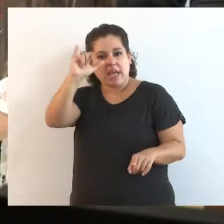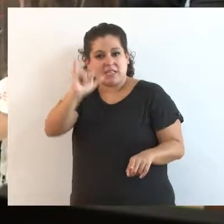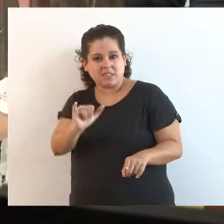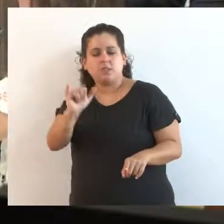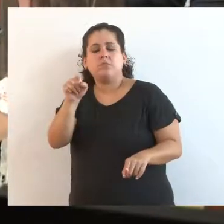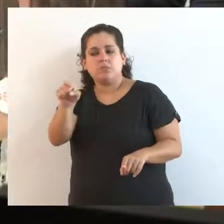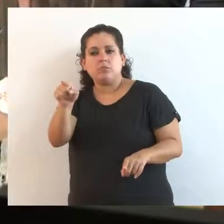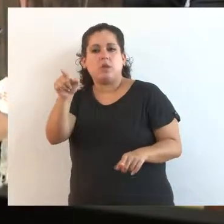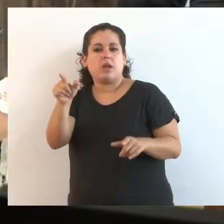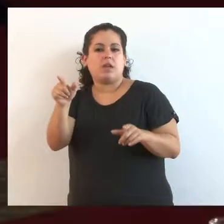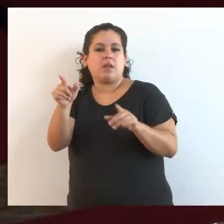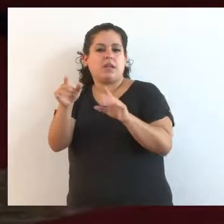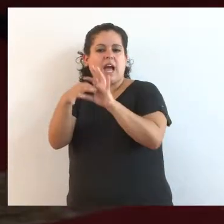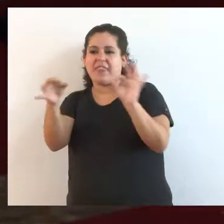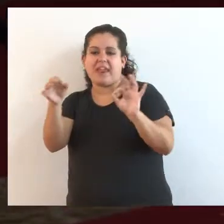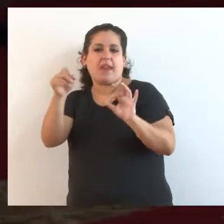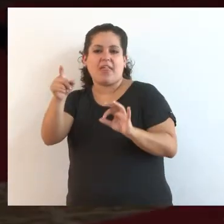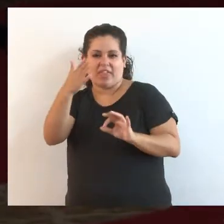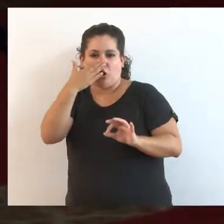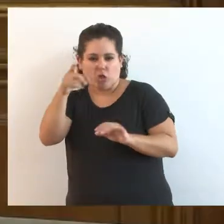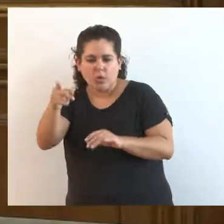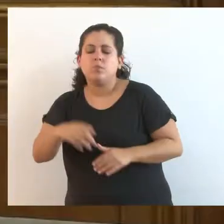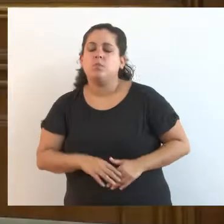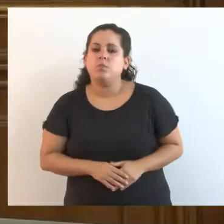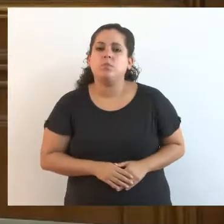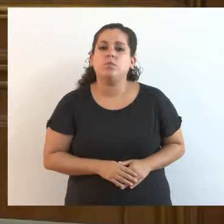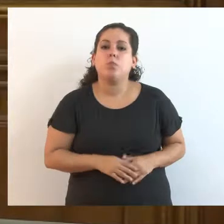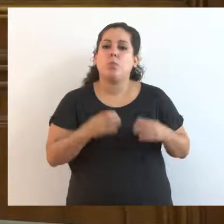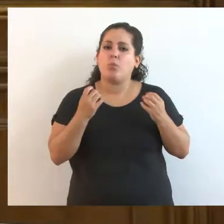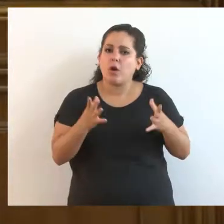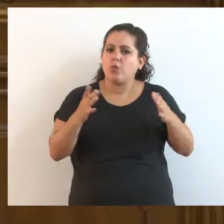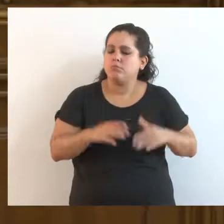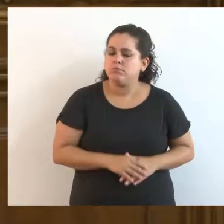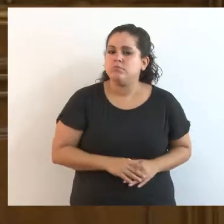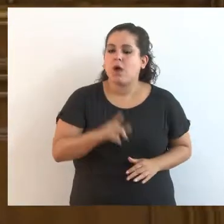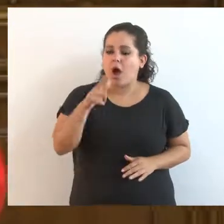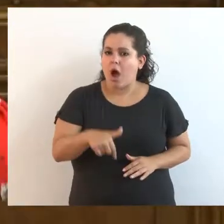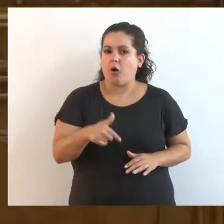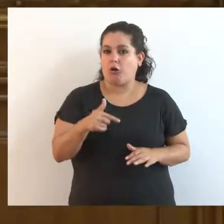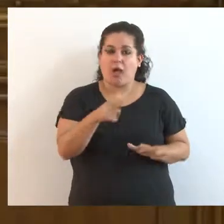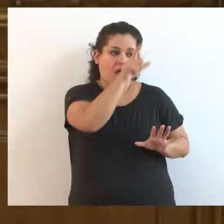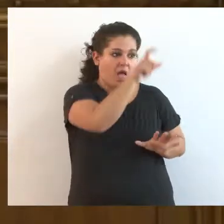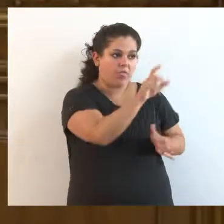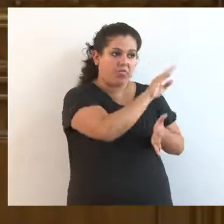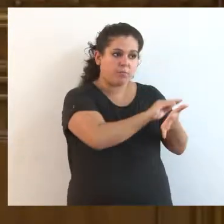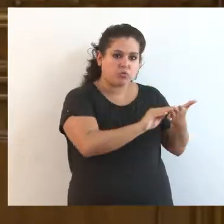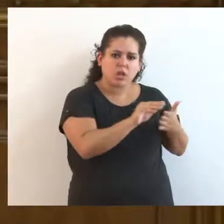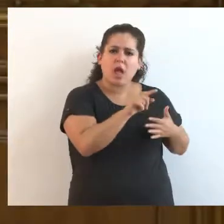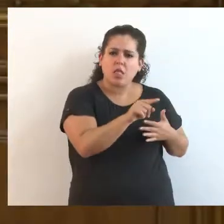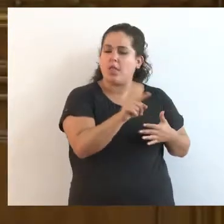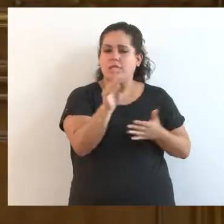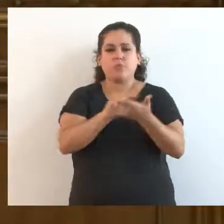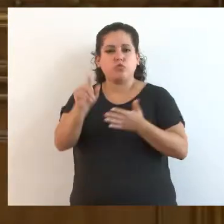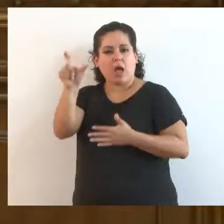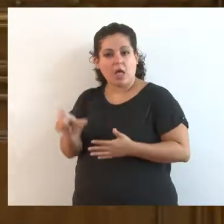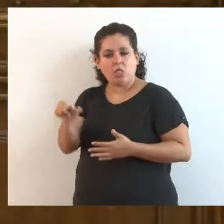José Manuel Peláez Garrido, Cadena ECO. Muy bien, gracias por venir. A ver, arrancamos, diputado Aboscán,